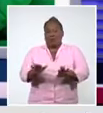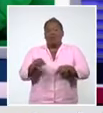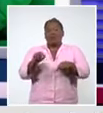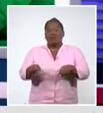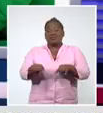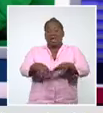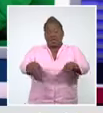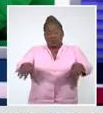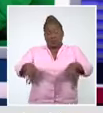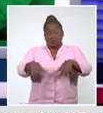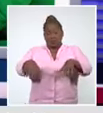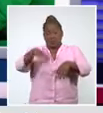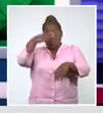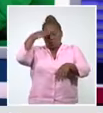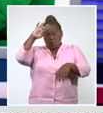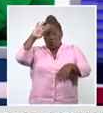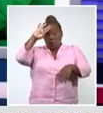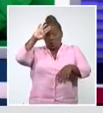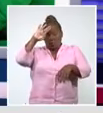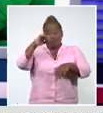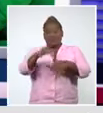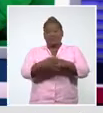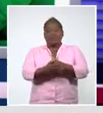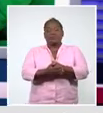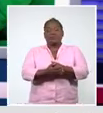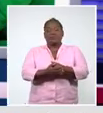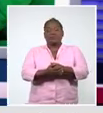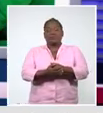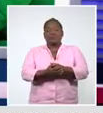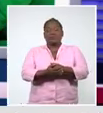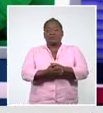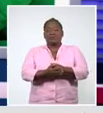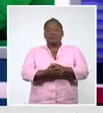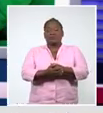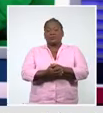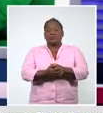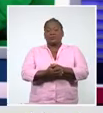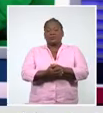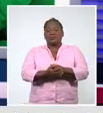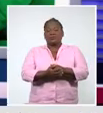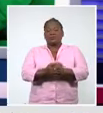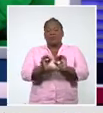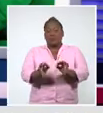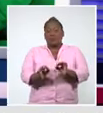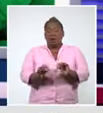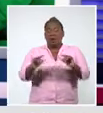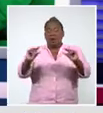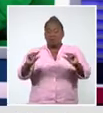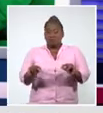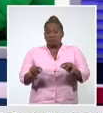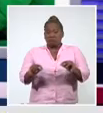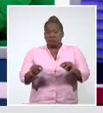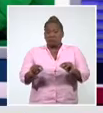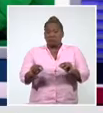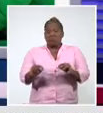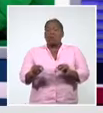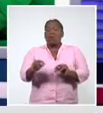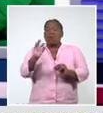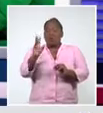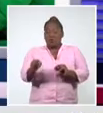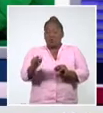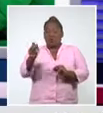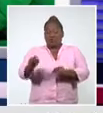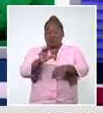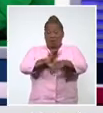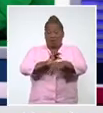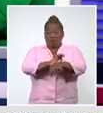Cuba, Pepe y el resto de los compañeros. Realmente una reducción en el número de casos. No